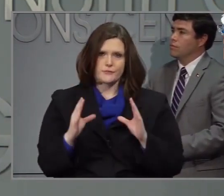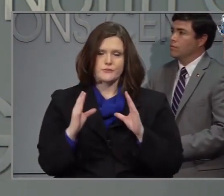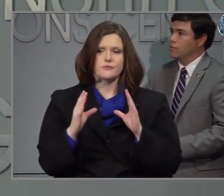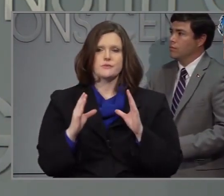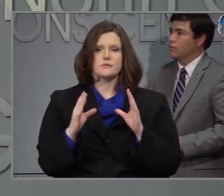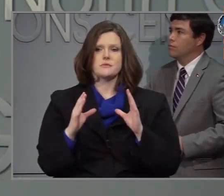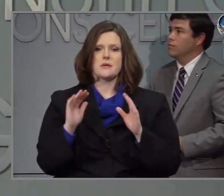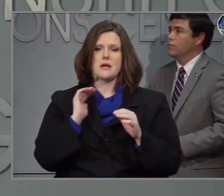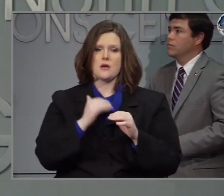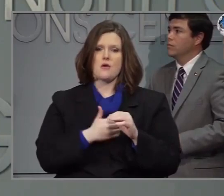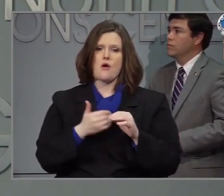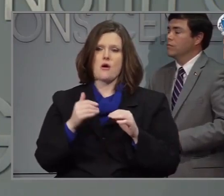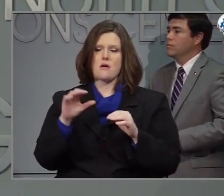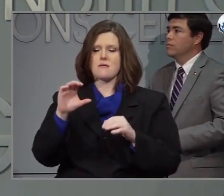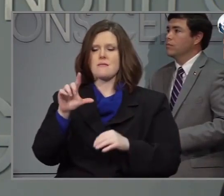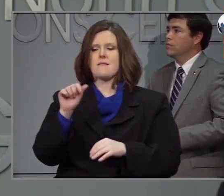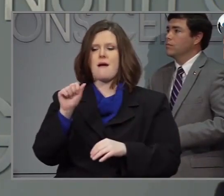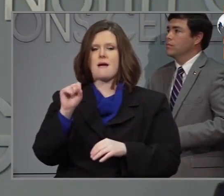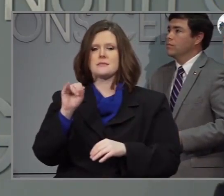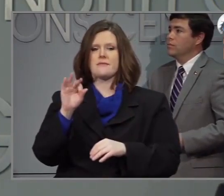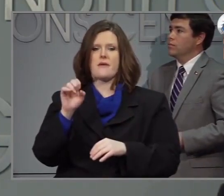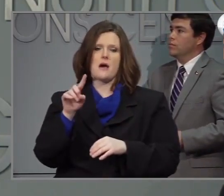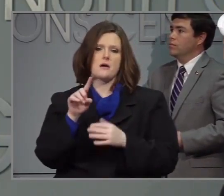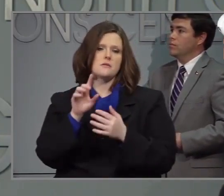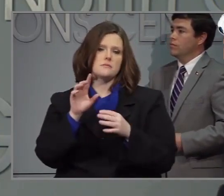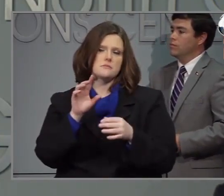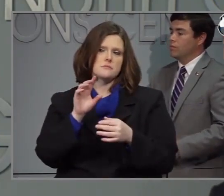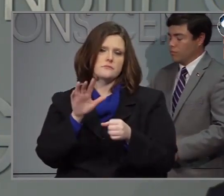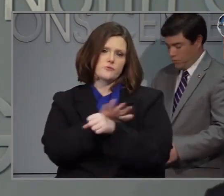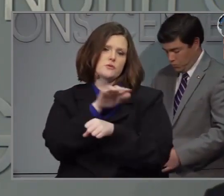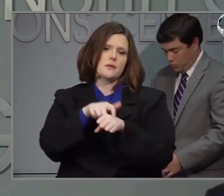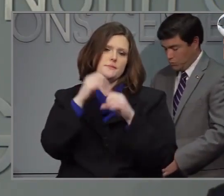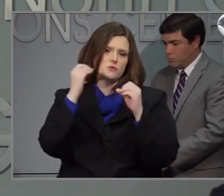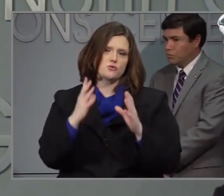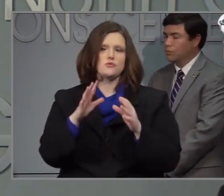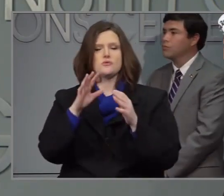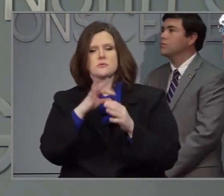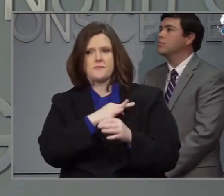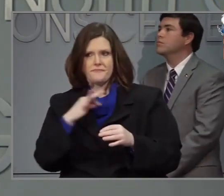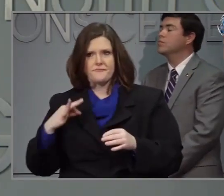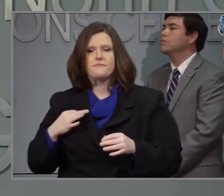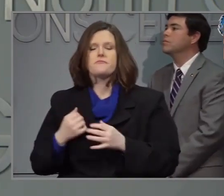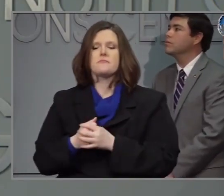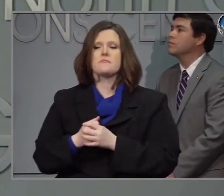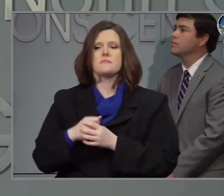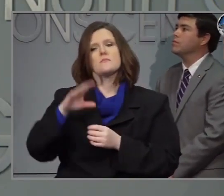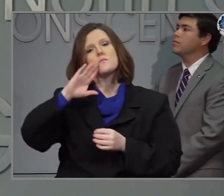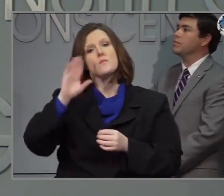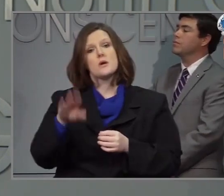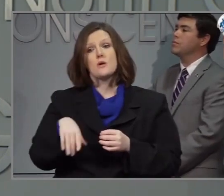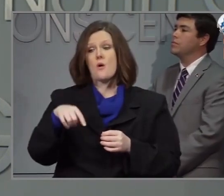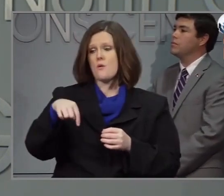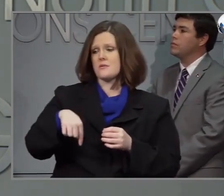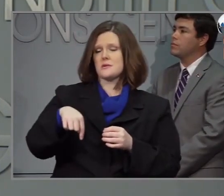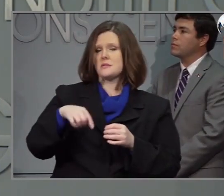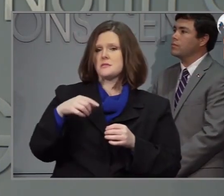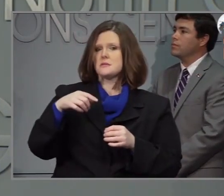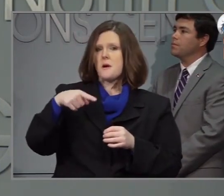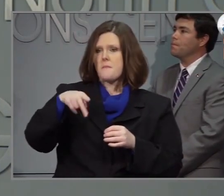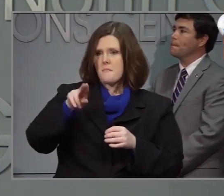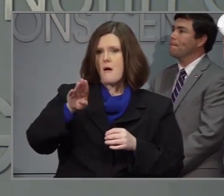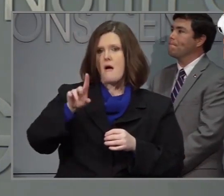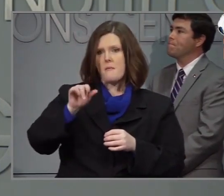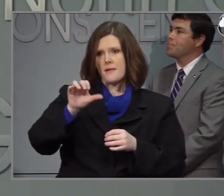educadores en las que todo el personal escolar y nuestra empresa de que ellos están realmente